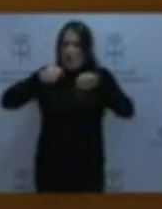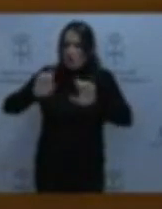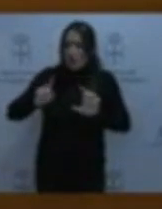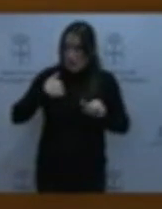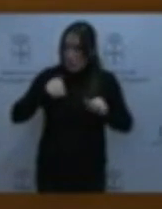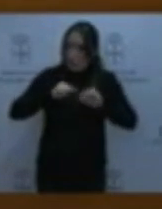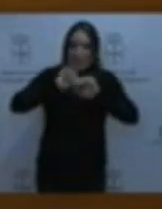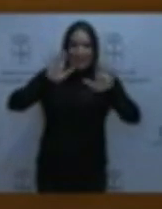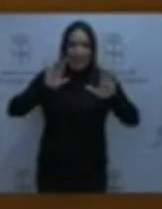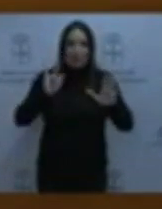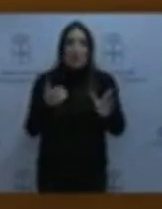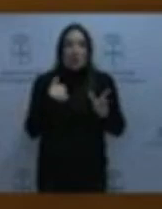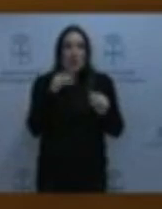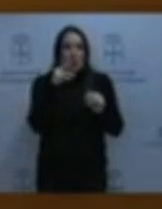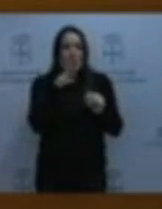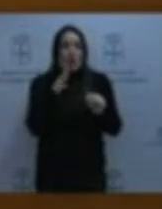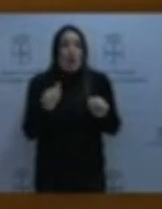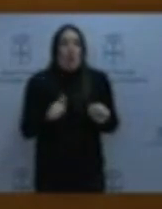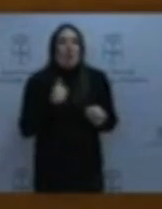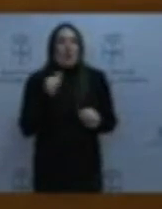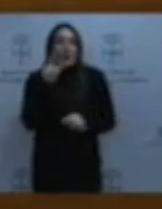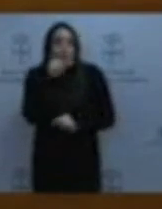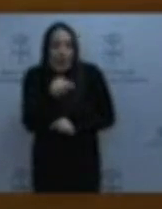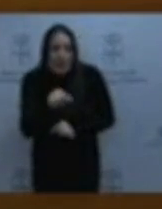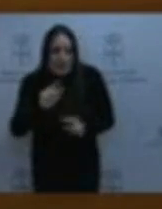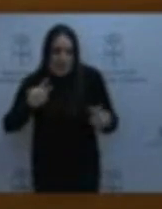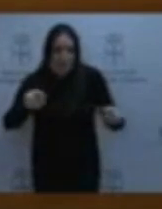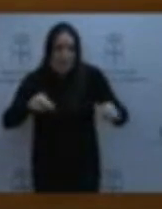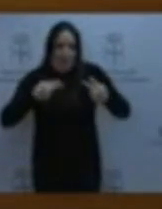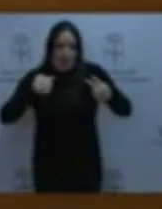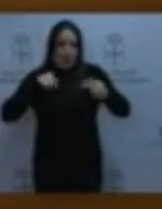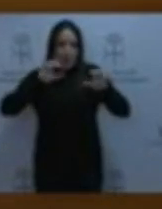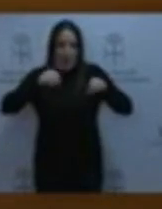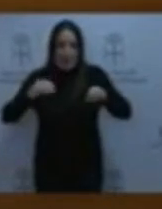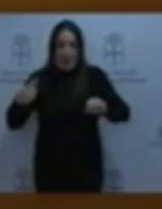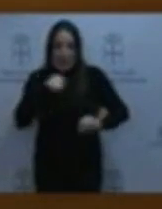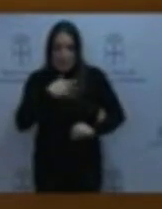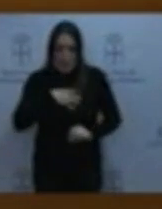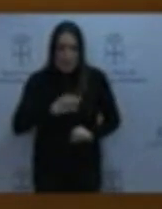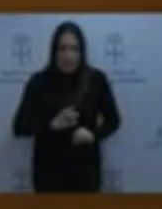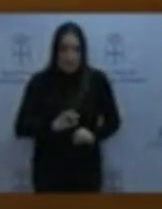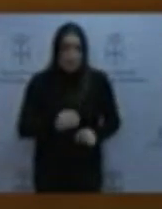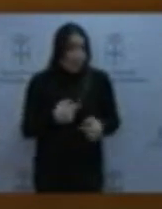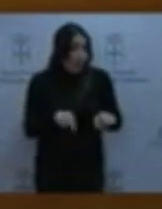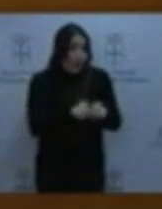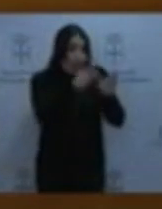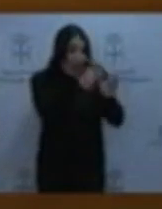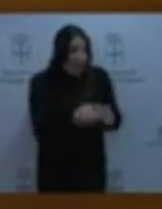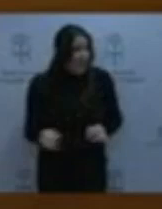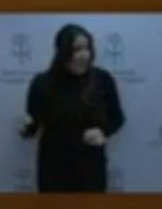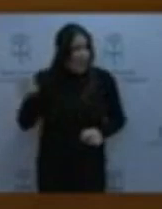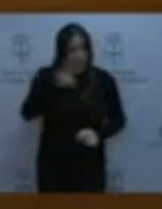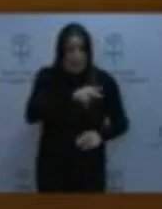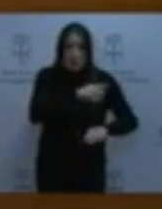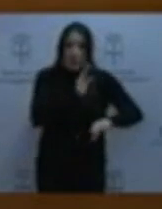claro, pero me preocupa que las gallinas no lo tengan tan claro como yo. Cuando usted repite hasta la saciedad que es de